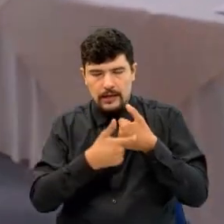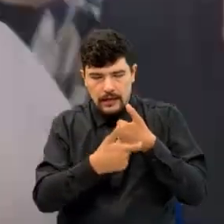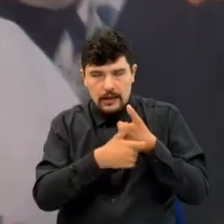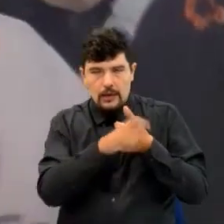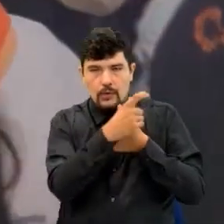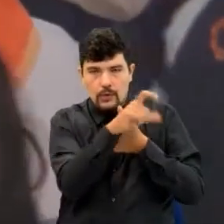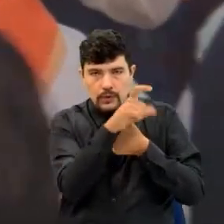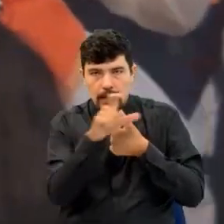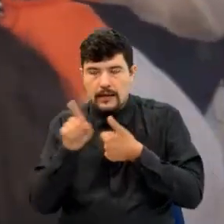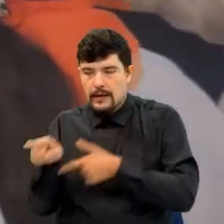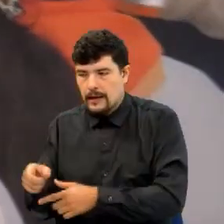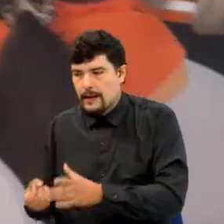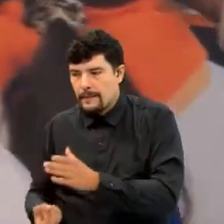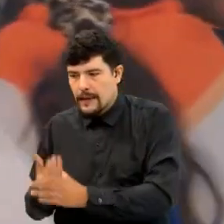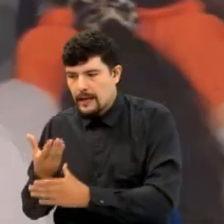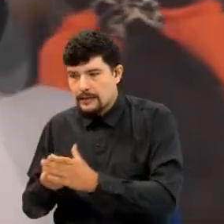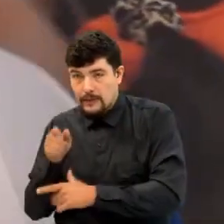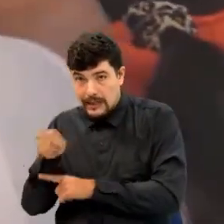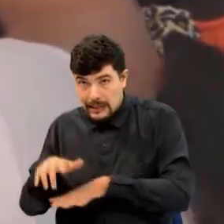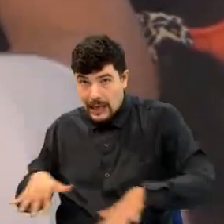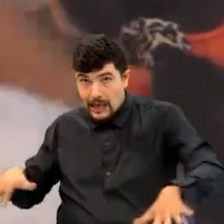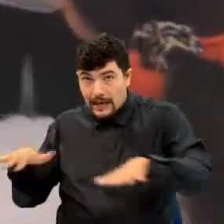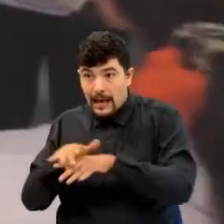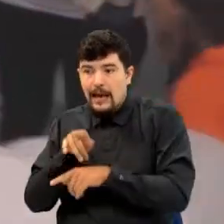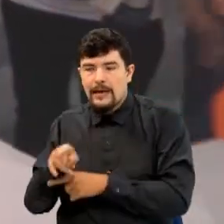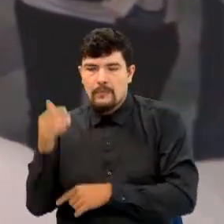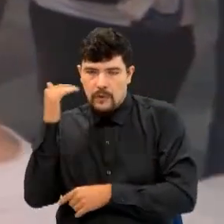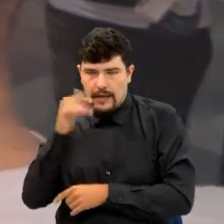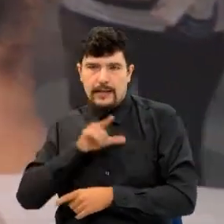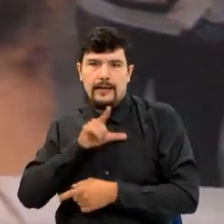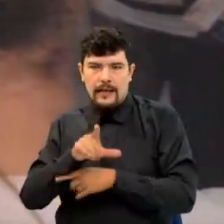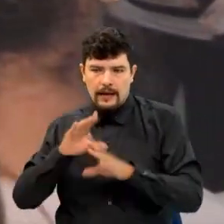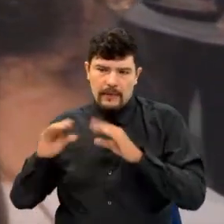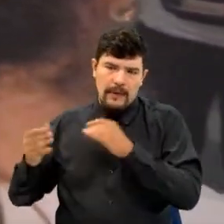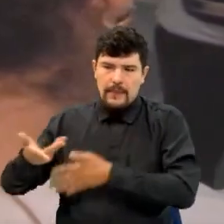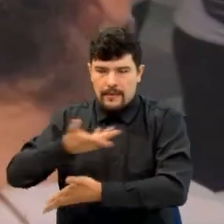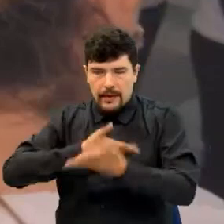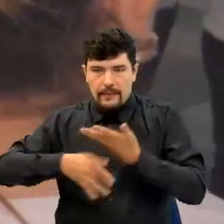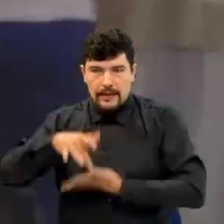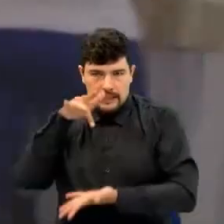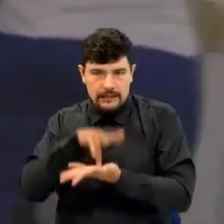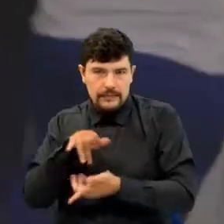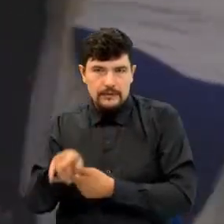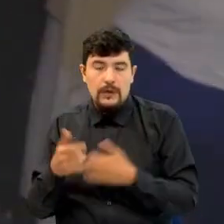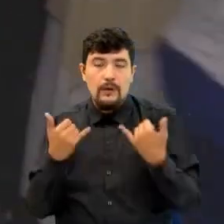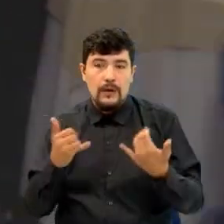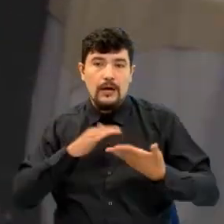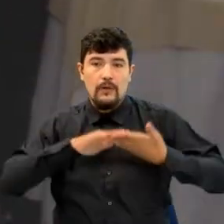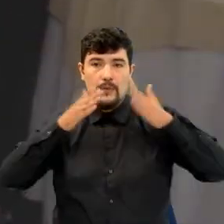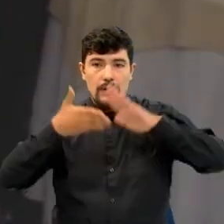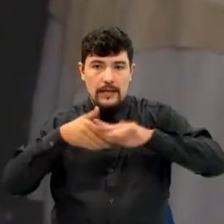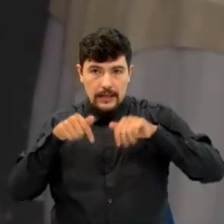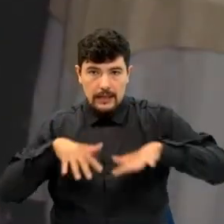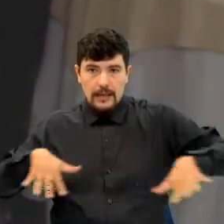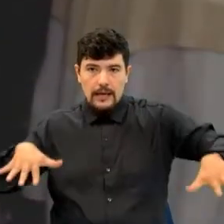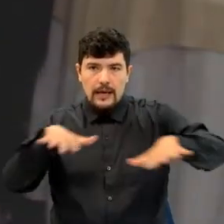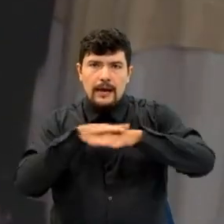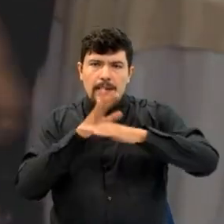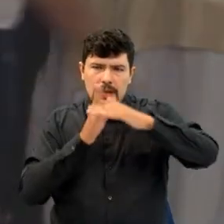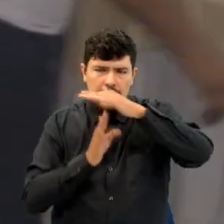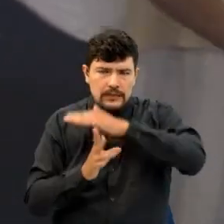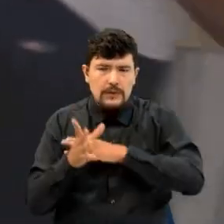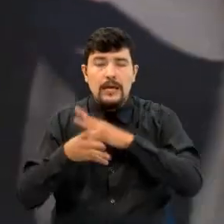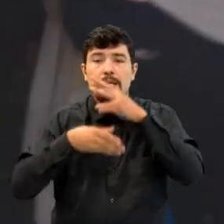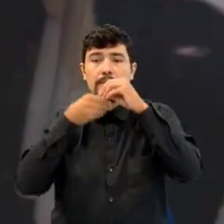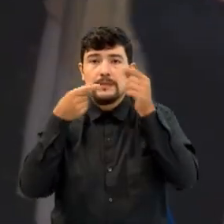Pasto, zonas donde las mujeres fueron protagonistas. Acá pues tenemos en este momento población de acogida, población de migración y